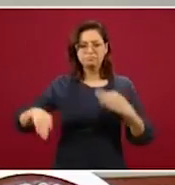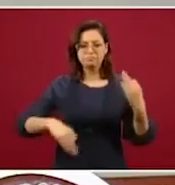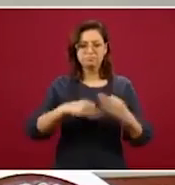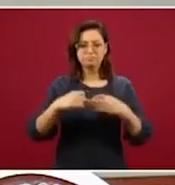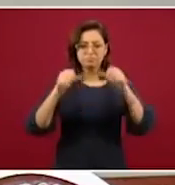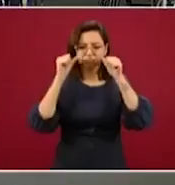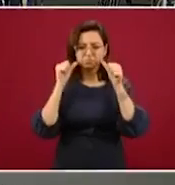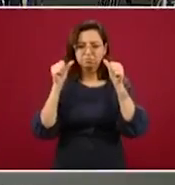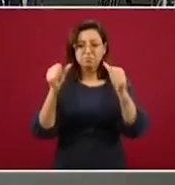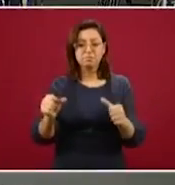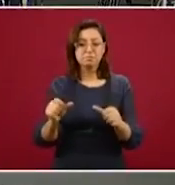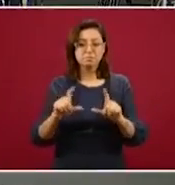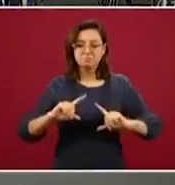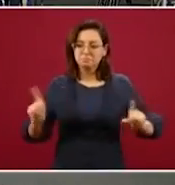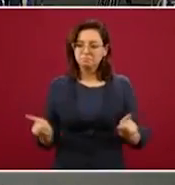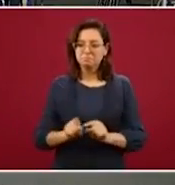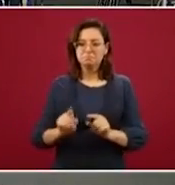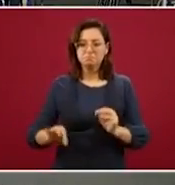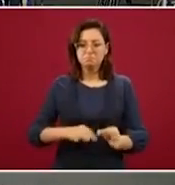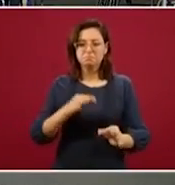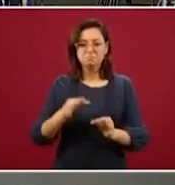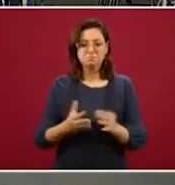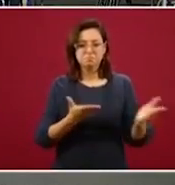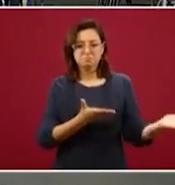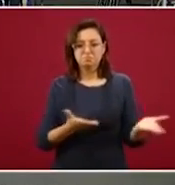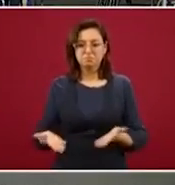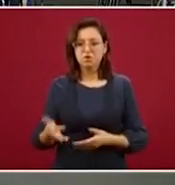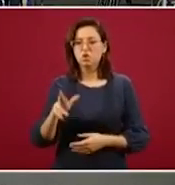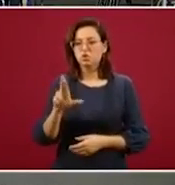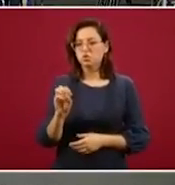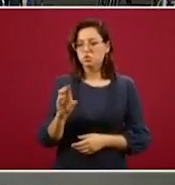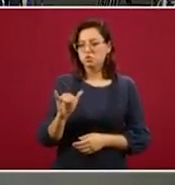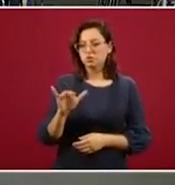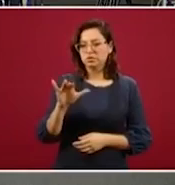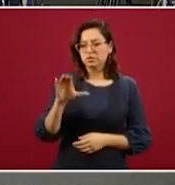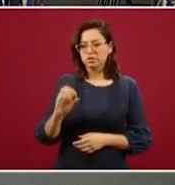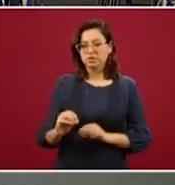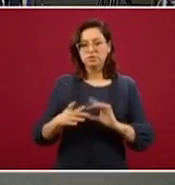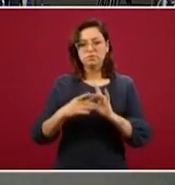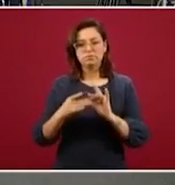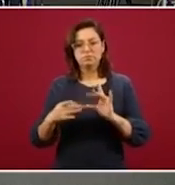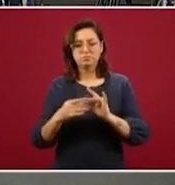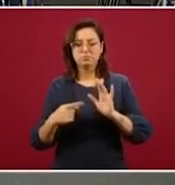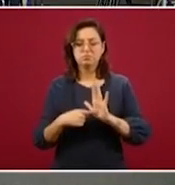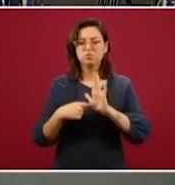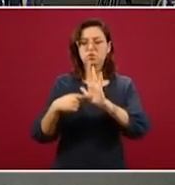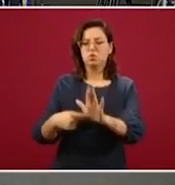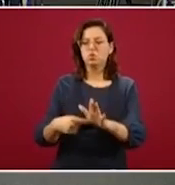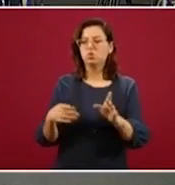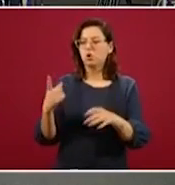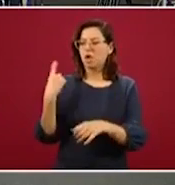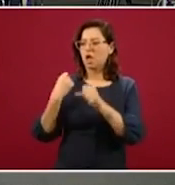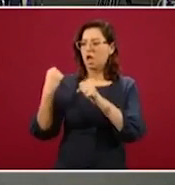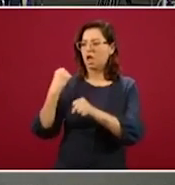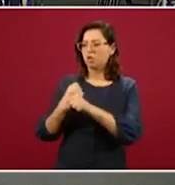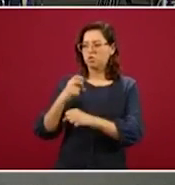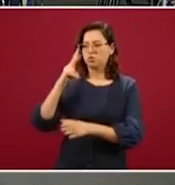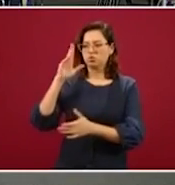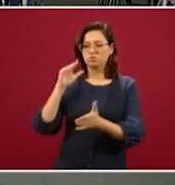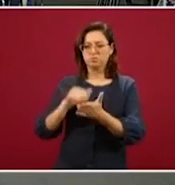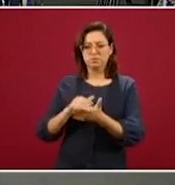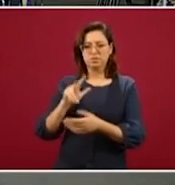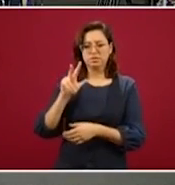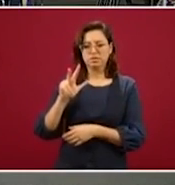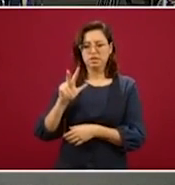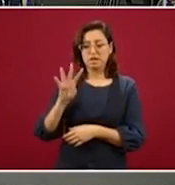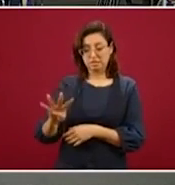Sin más, le pido a Rocío que les presente los detalles de dispersión del año de 19 y las